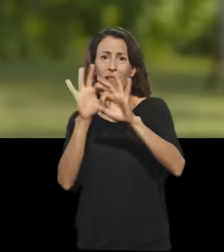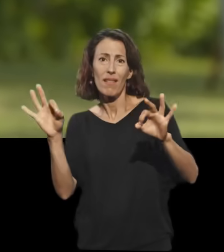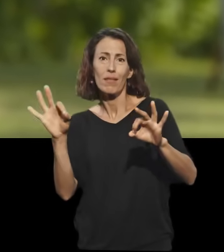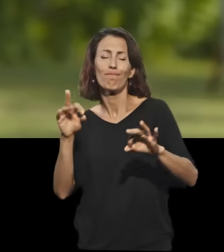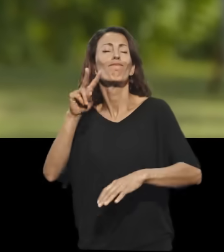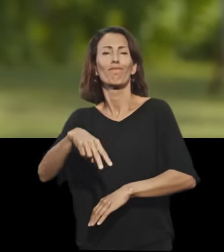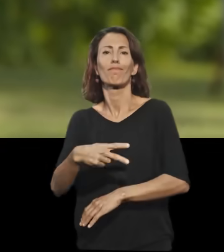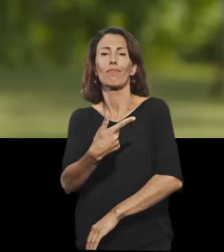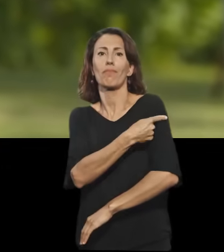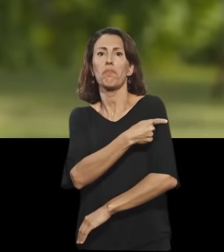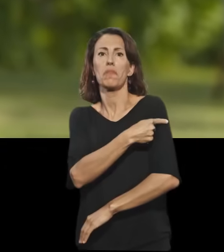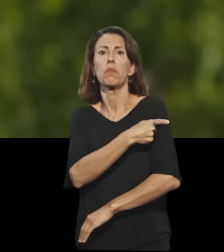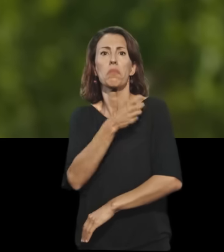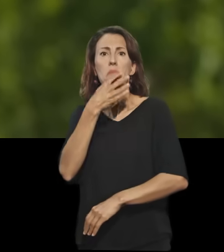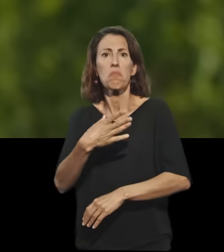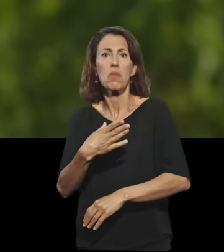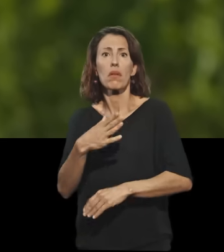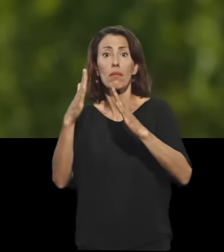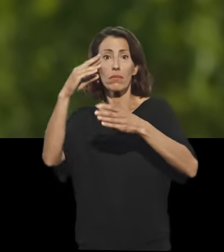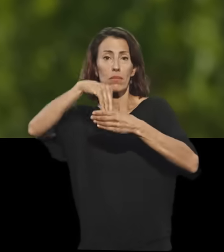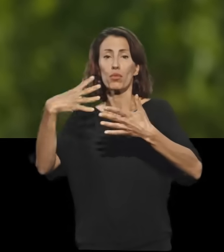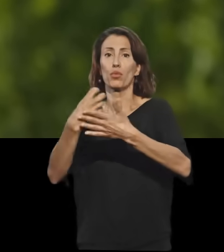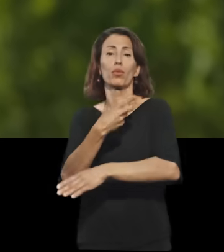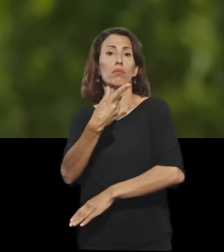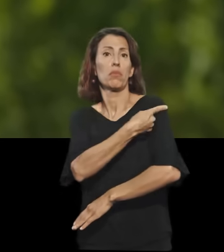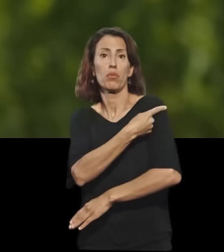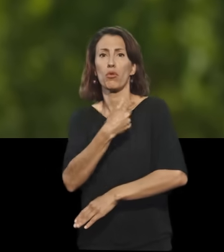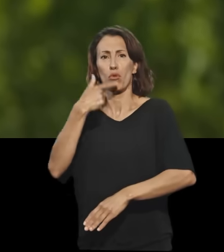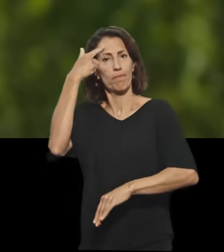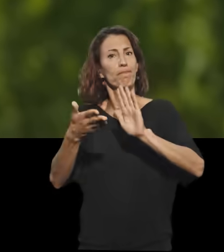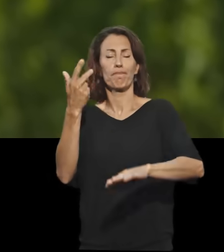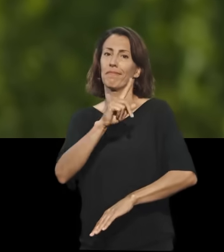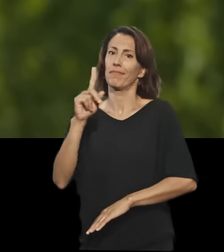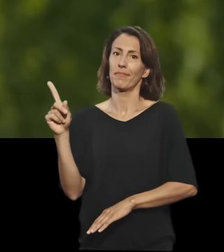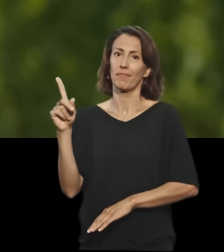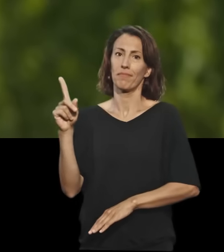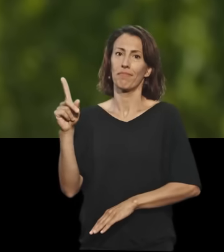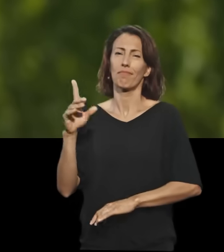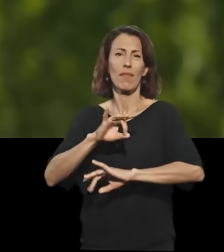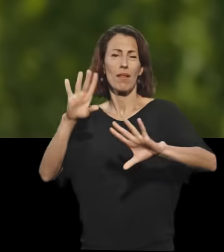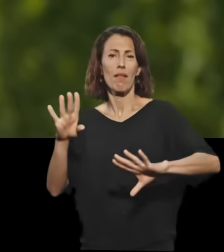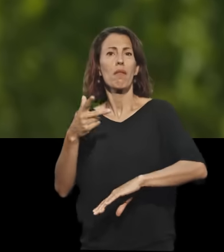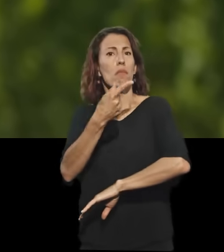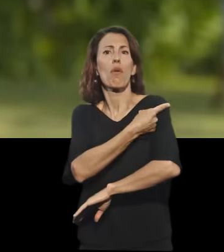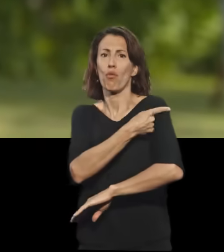verdad, vacunarse ni tan mal. En casa están todos ya vacunados y yo no me la quiero jugar. Lo que está claro